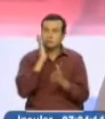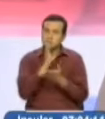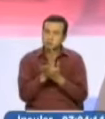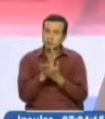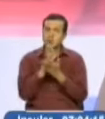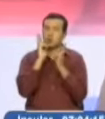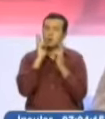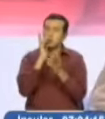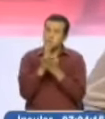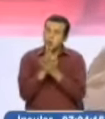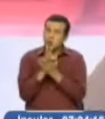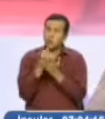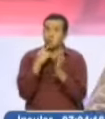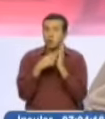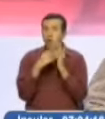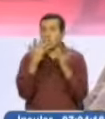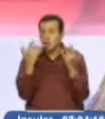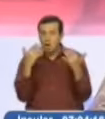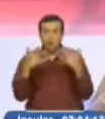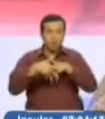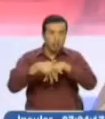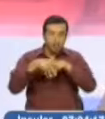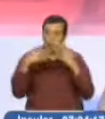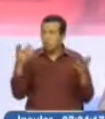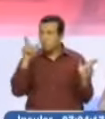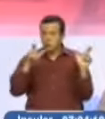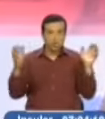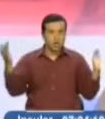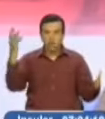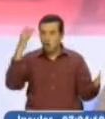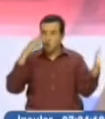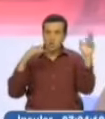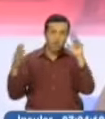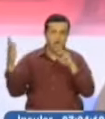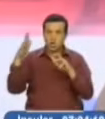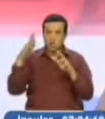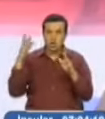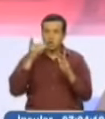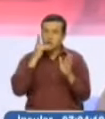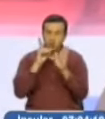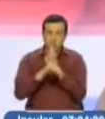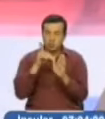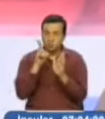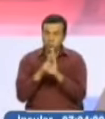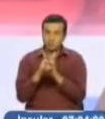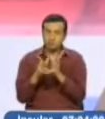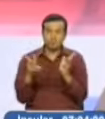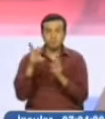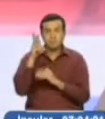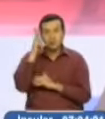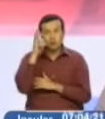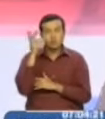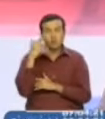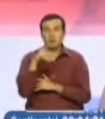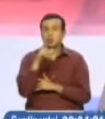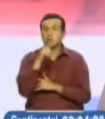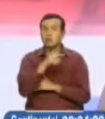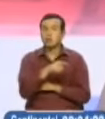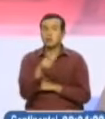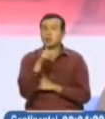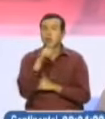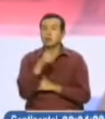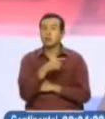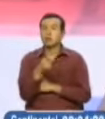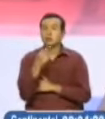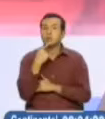días también, es decir, una cosa de calentar las calles, de poner gente, de empezar a hacer denuncias, creo ha estado manejando esto,